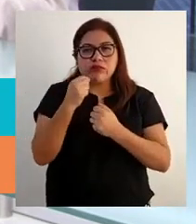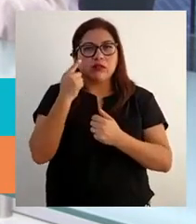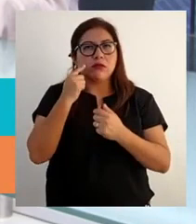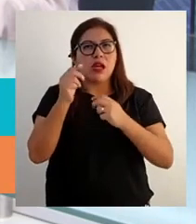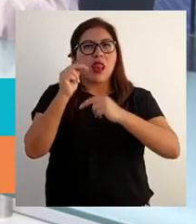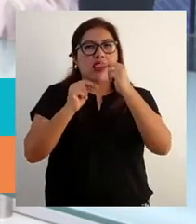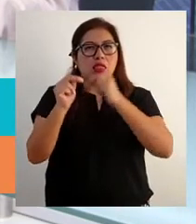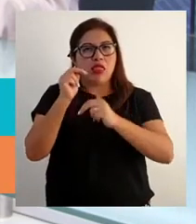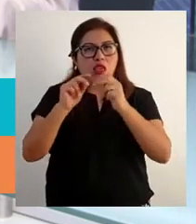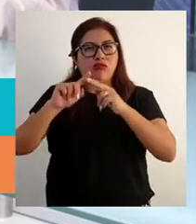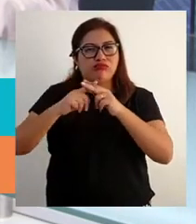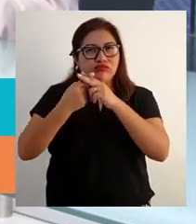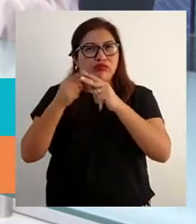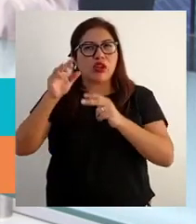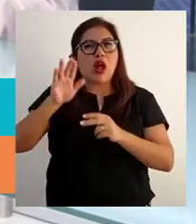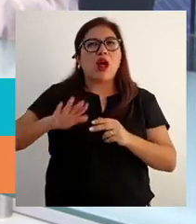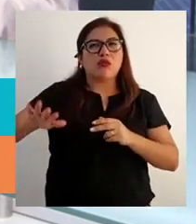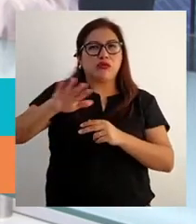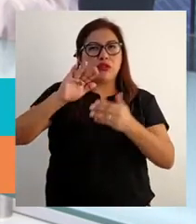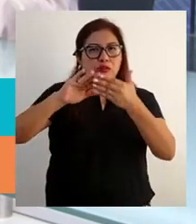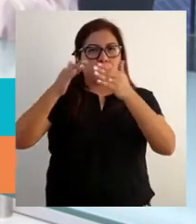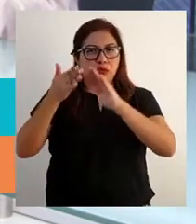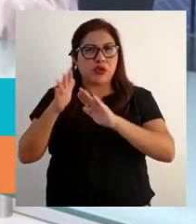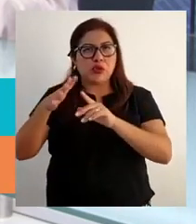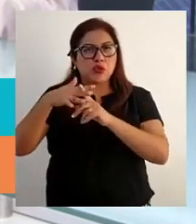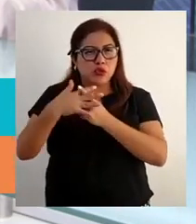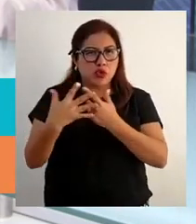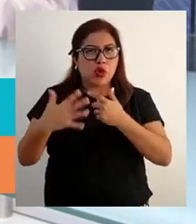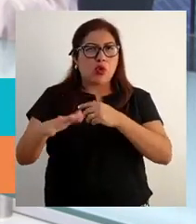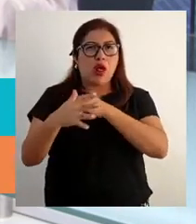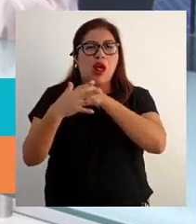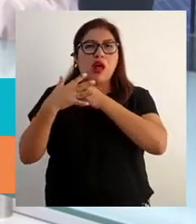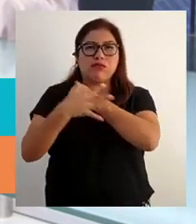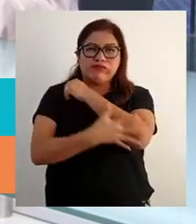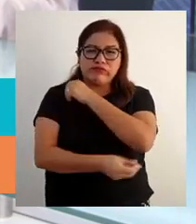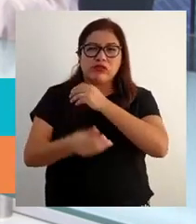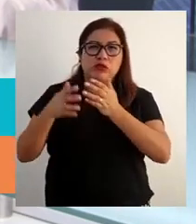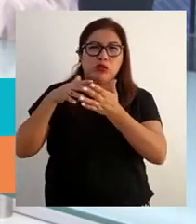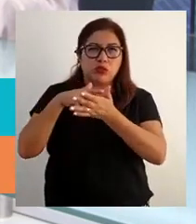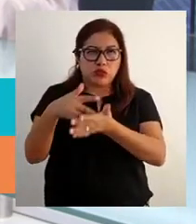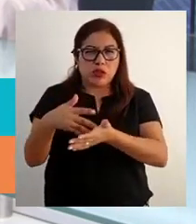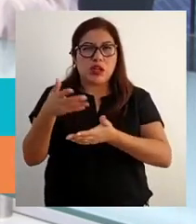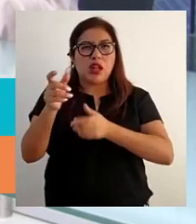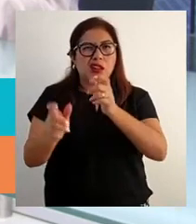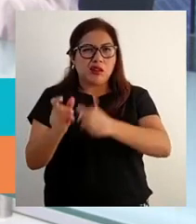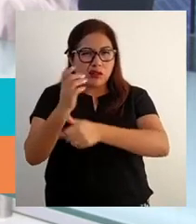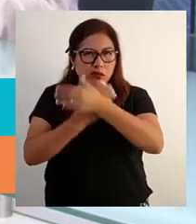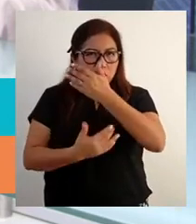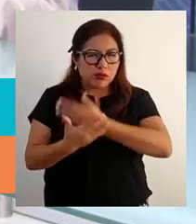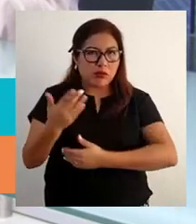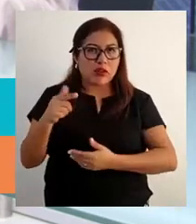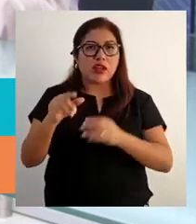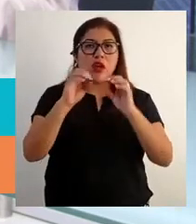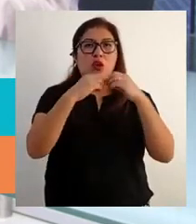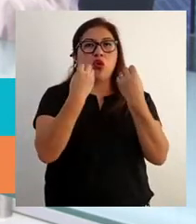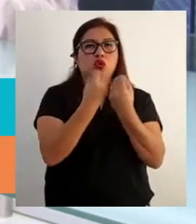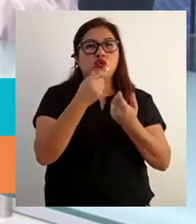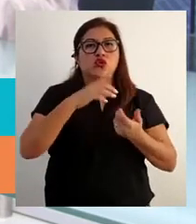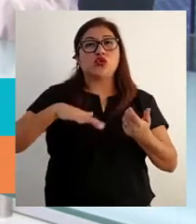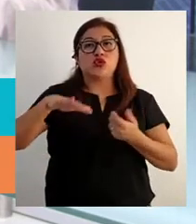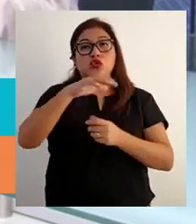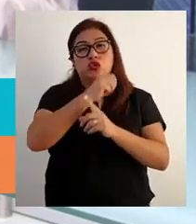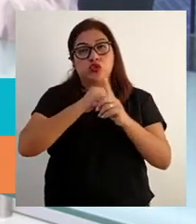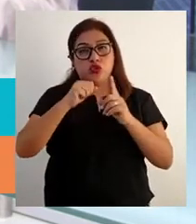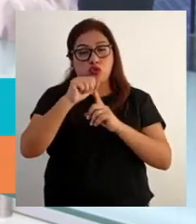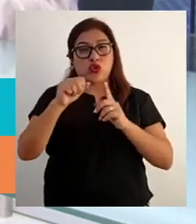y ciudadanas en situación de vulnerabilidad asociada a la discapacidad y las organizaciones sociales. Como sabes, hay